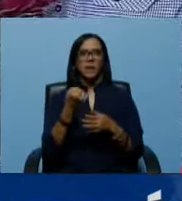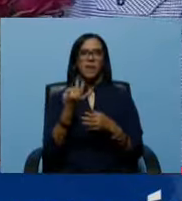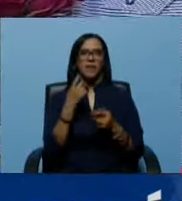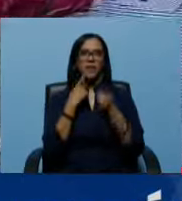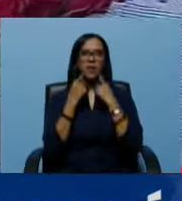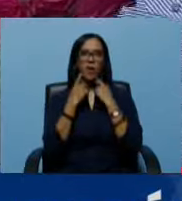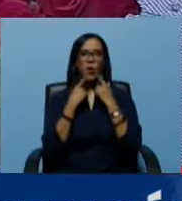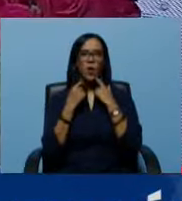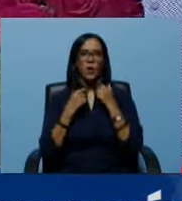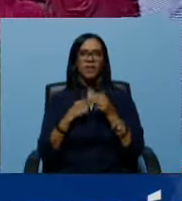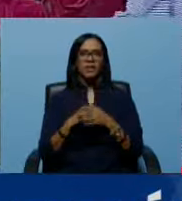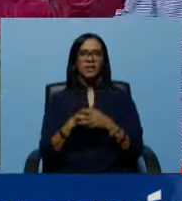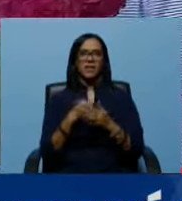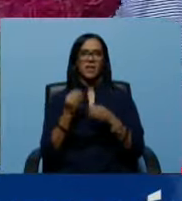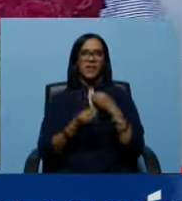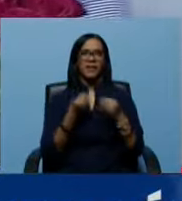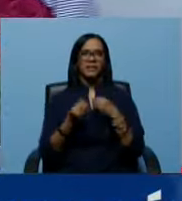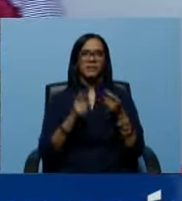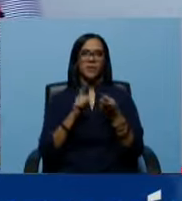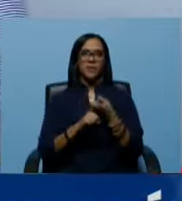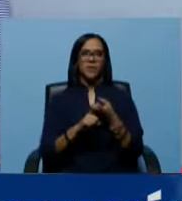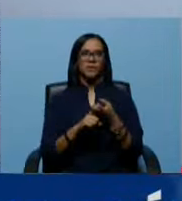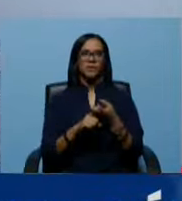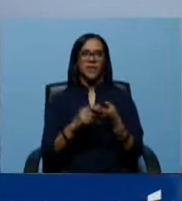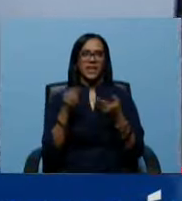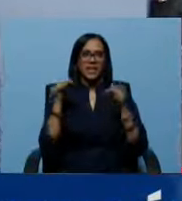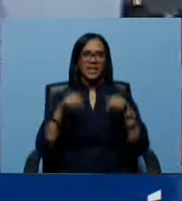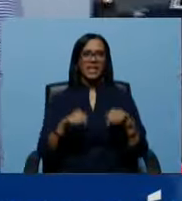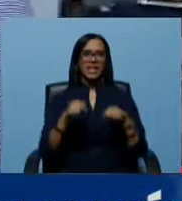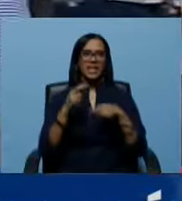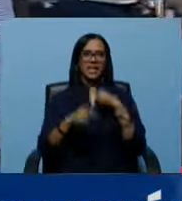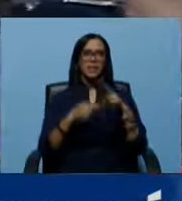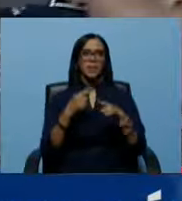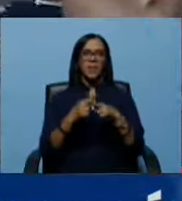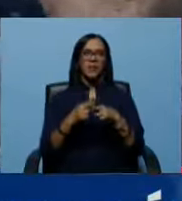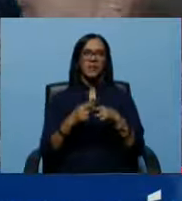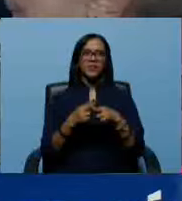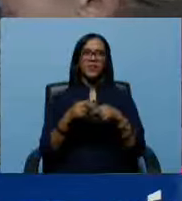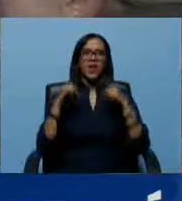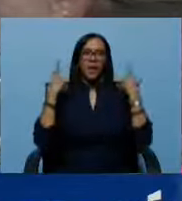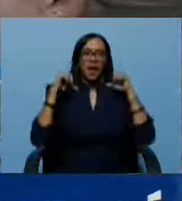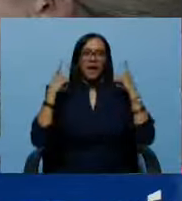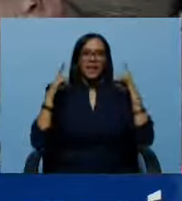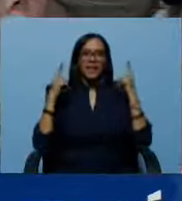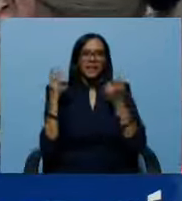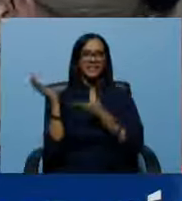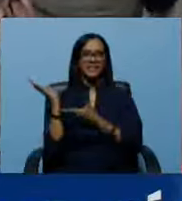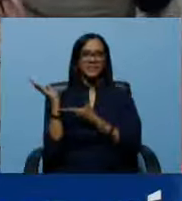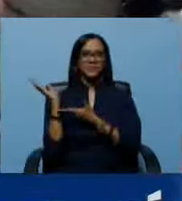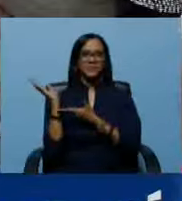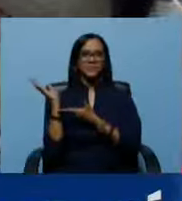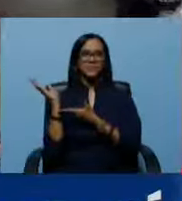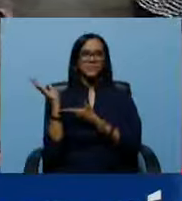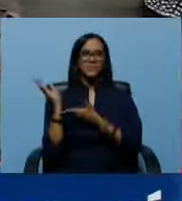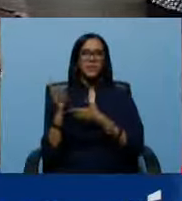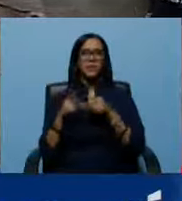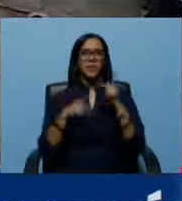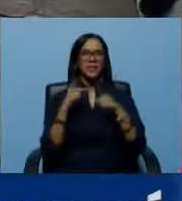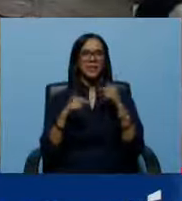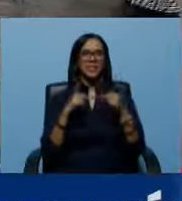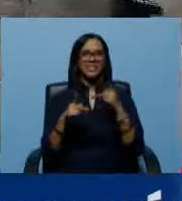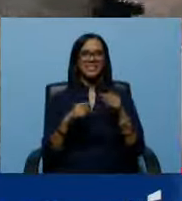sembradas. Bueno, le voy a hacer un regalo a Silia aquí, en el puerto La Guaira. Producto de exportación, Silita.